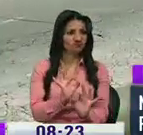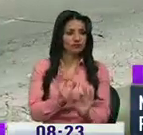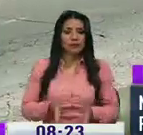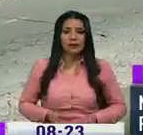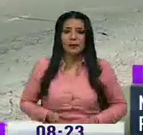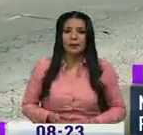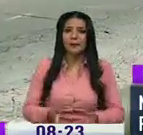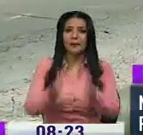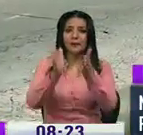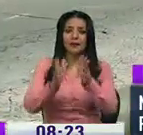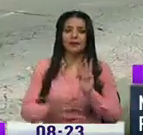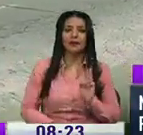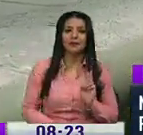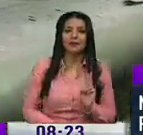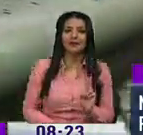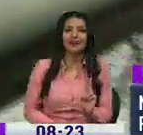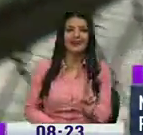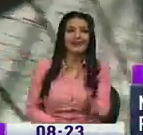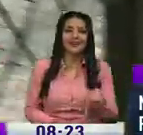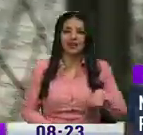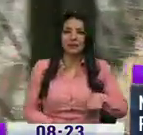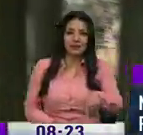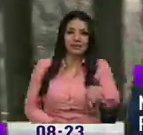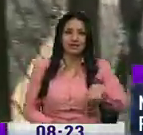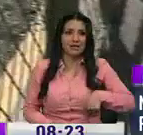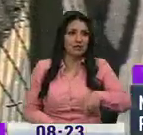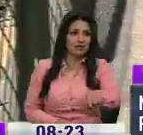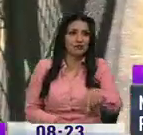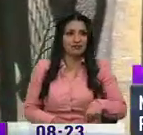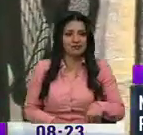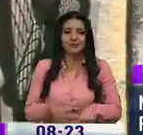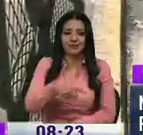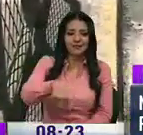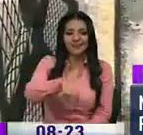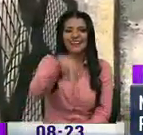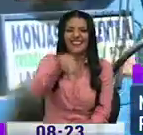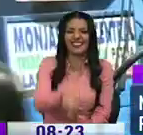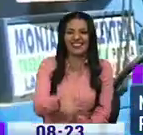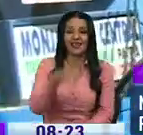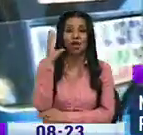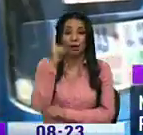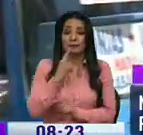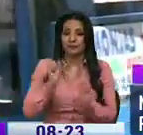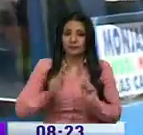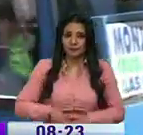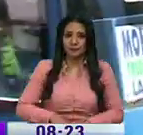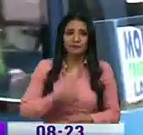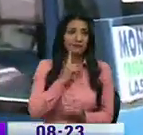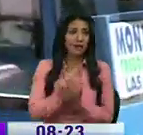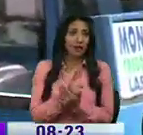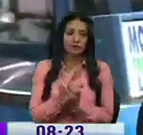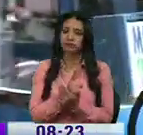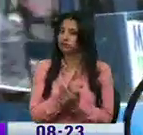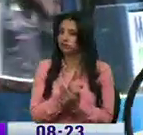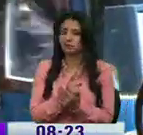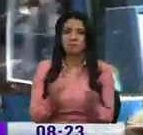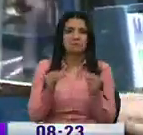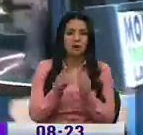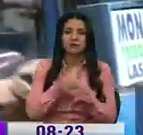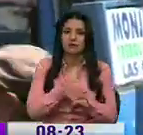vía exclusiva del corredor suroriental sobre la avenida Gran Colombia. Es terrible esto, se genera mucho más